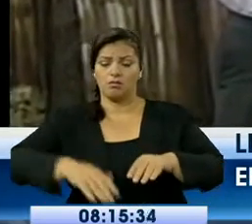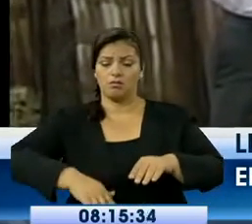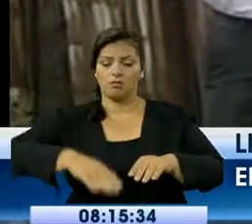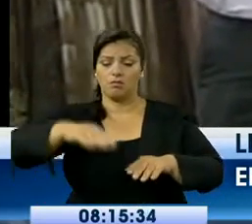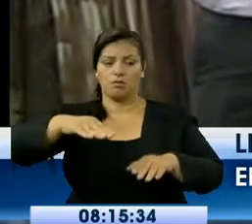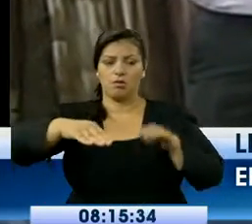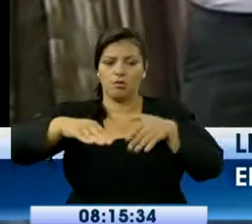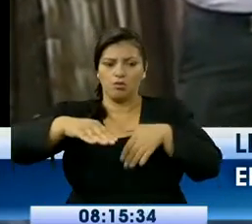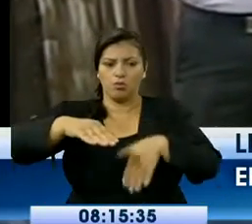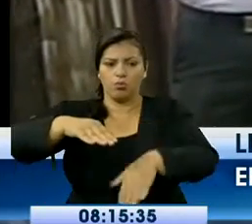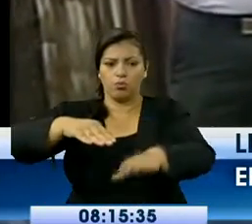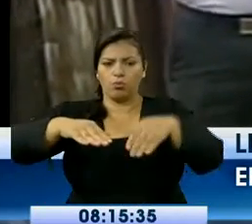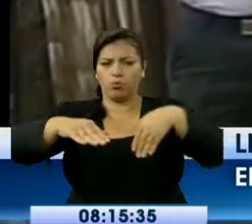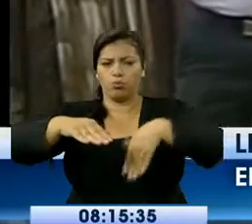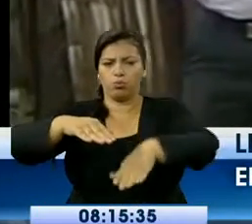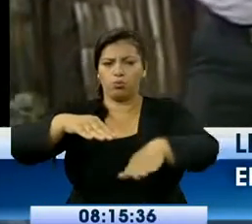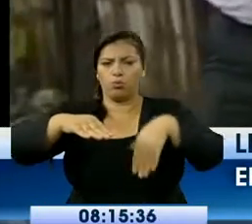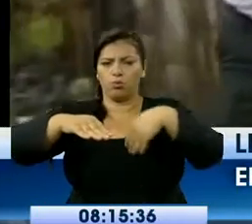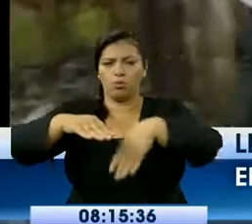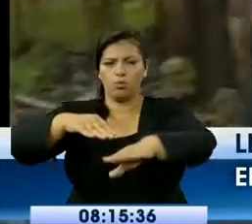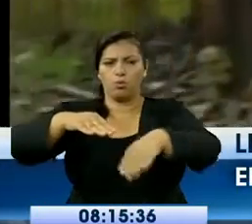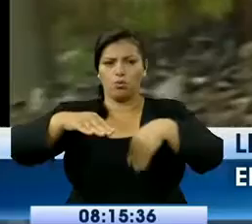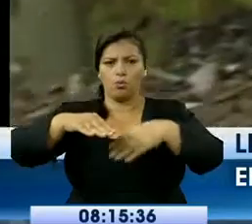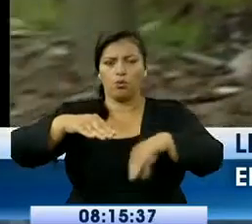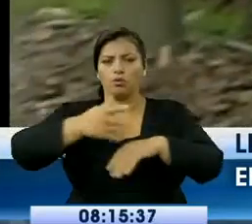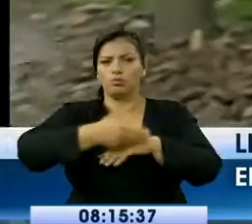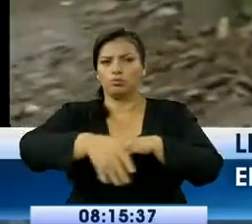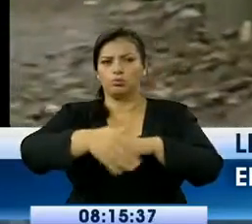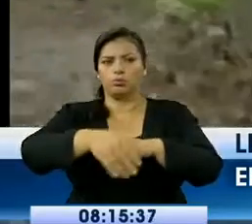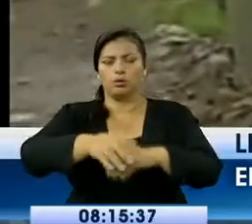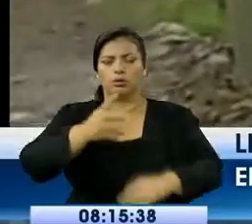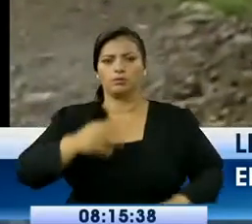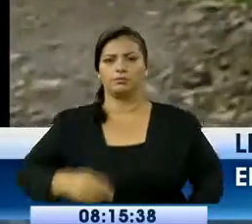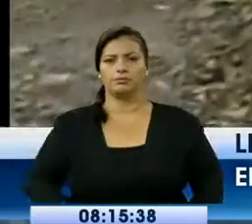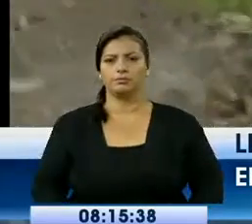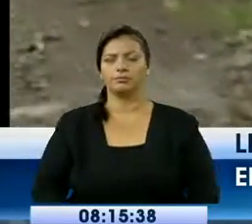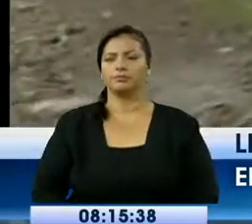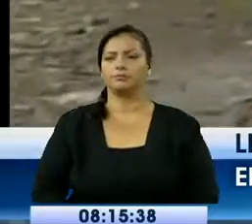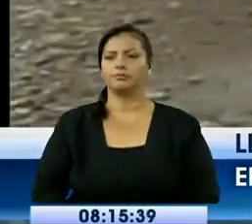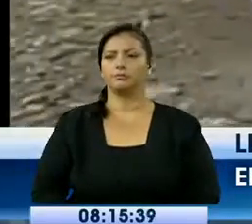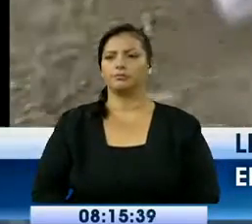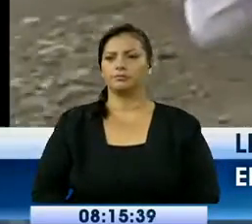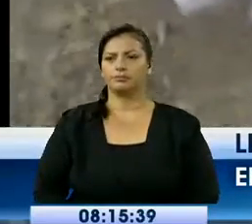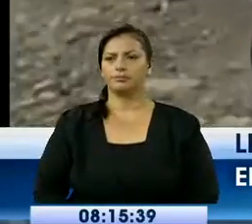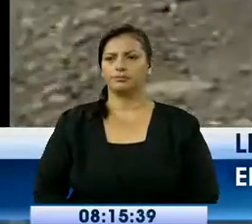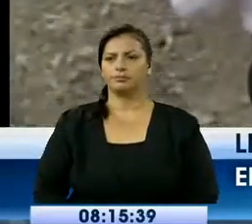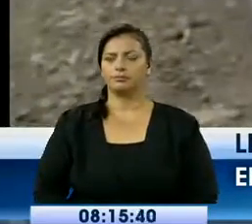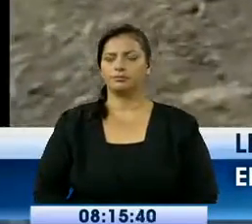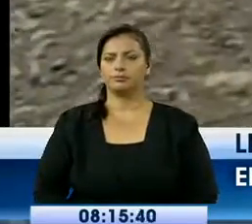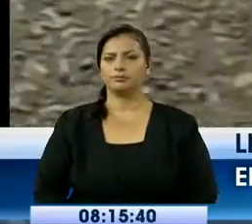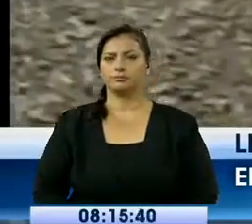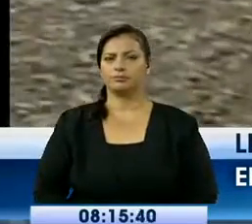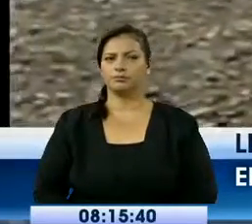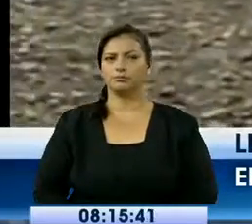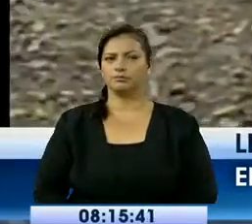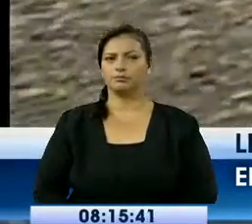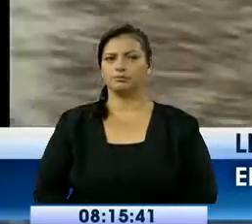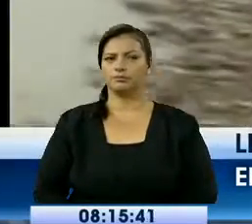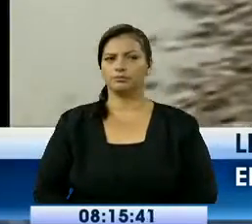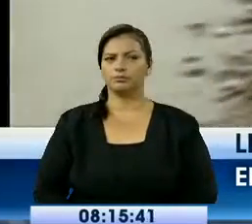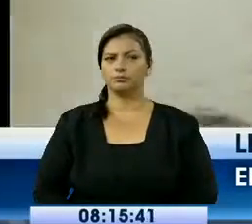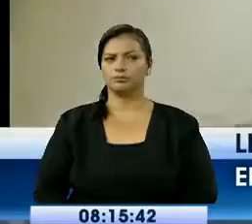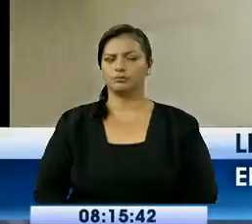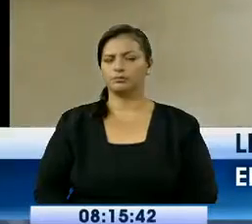sola. Sí, así okay. Vamos a avanzar un poco para acá para poder mostrar más a nuestros televidentes. Miren, el señor allí